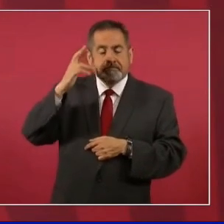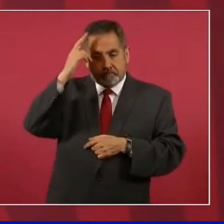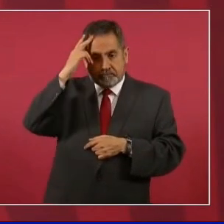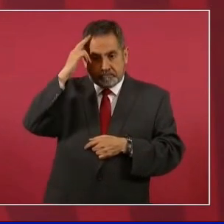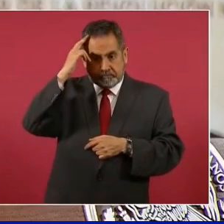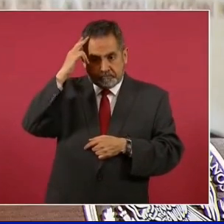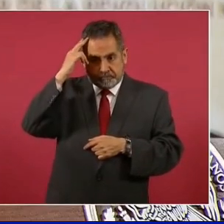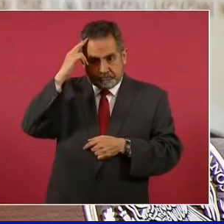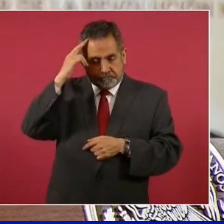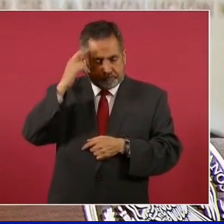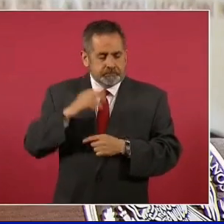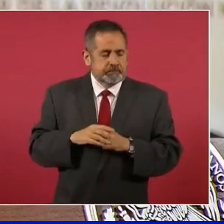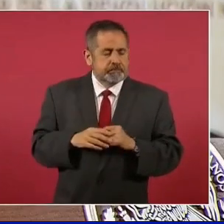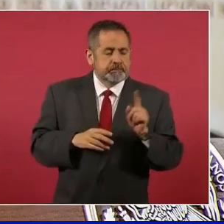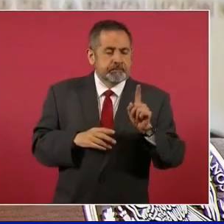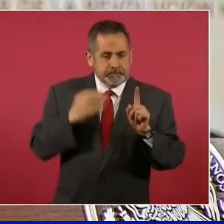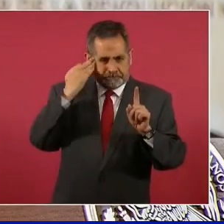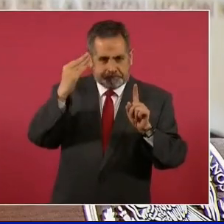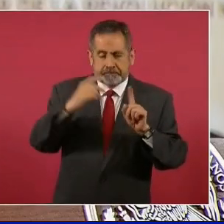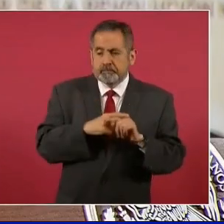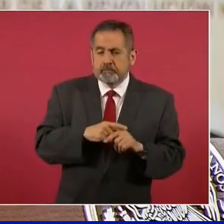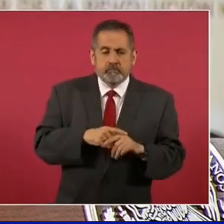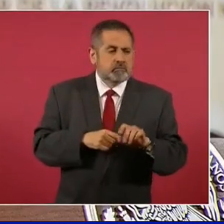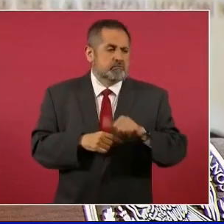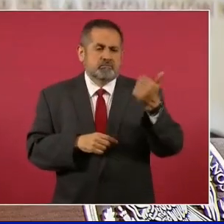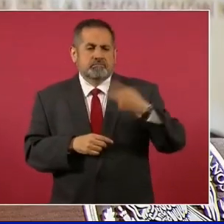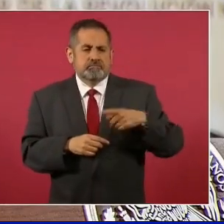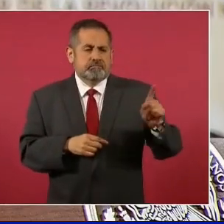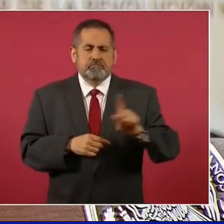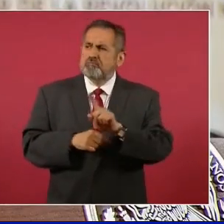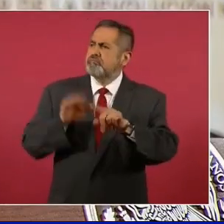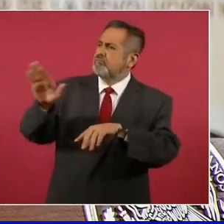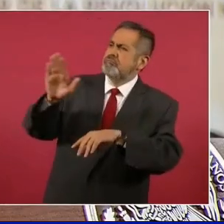opositor y lo cuestionaba,